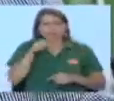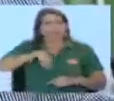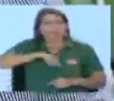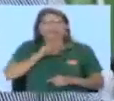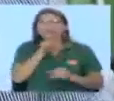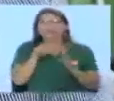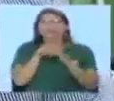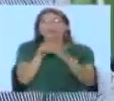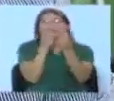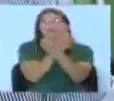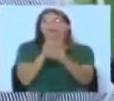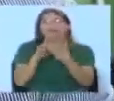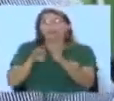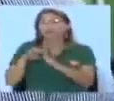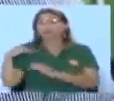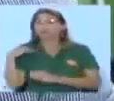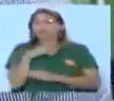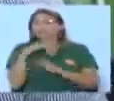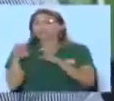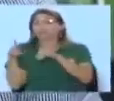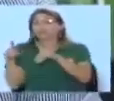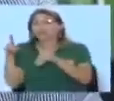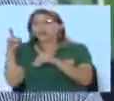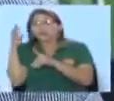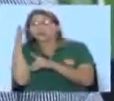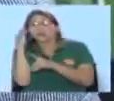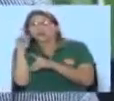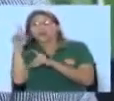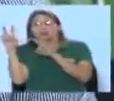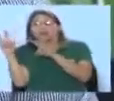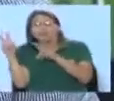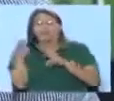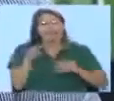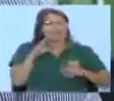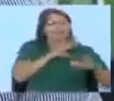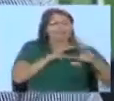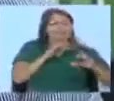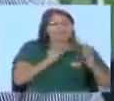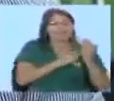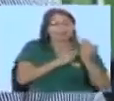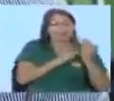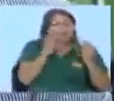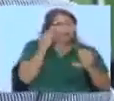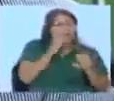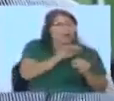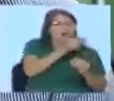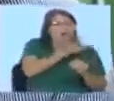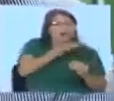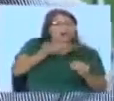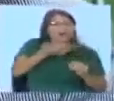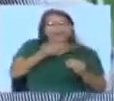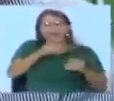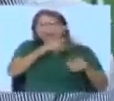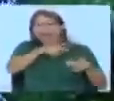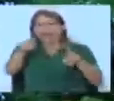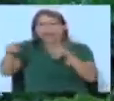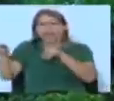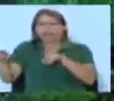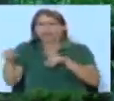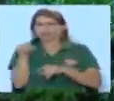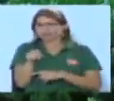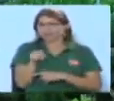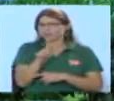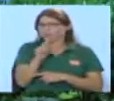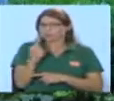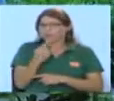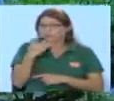la ministra de Educación le preocupa una cosa y a la ministra de Ciencia y Tecnología le preocupa otra cosa. Claro, y eso se ve, no solamente se ve mal, sino